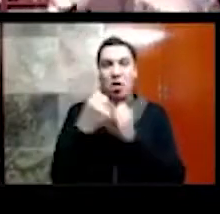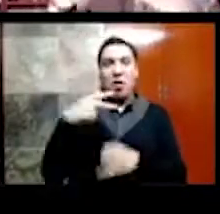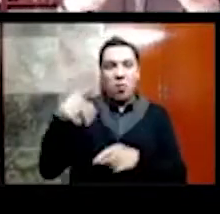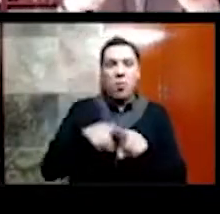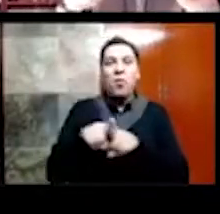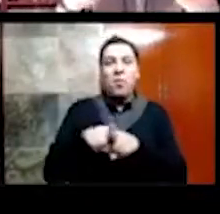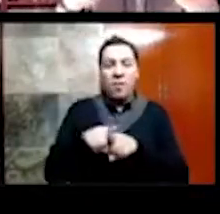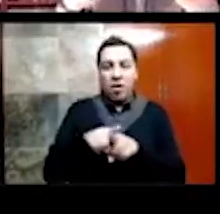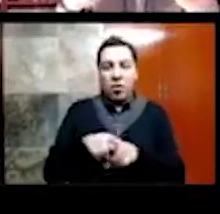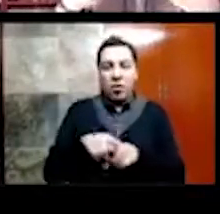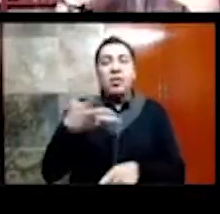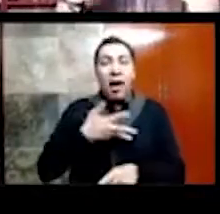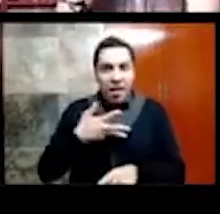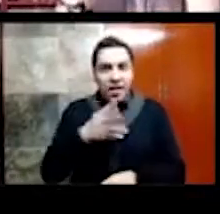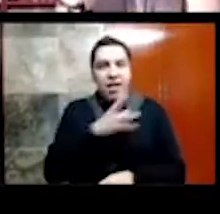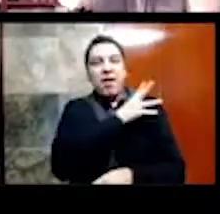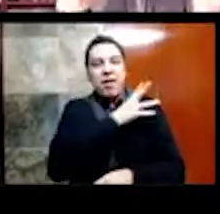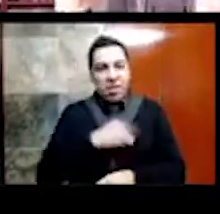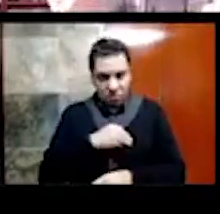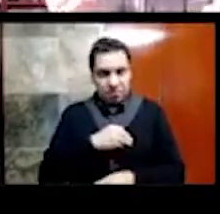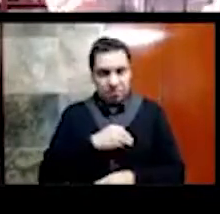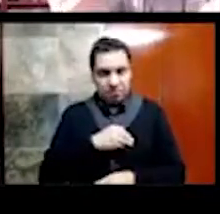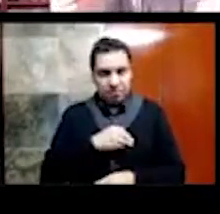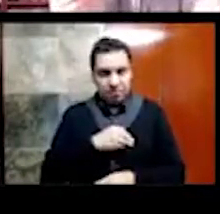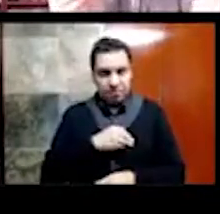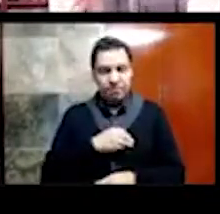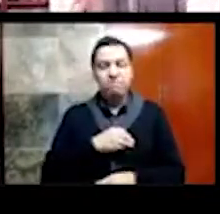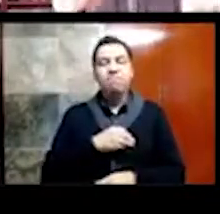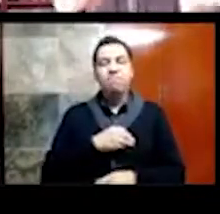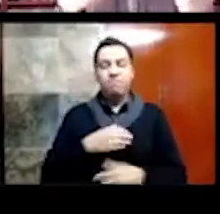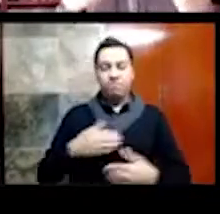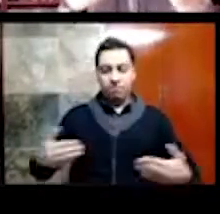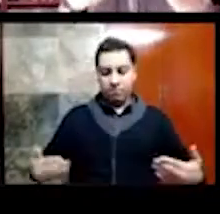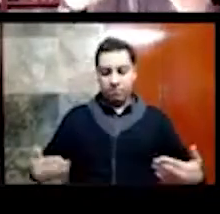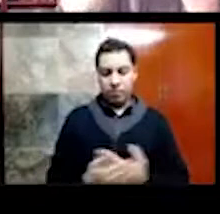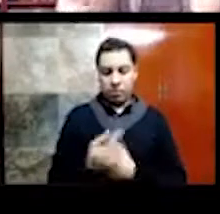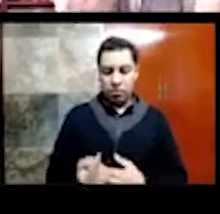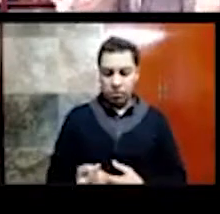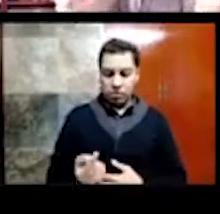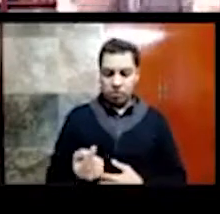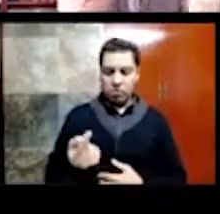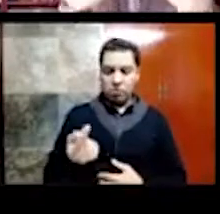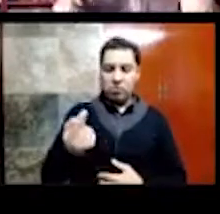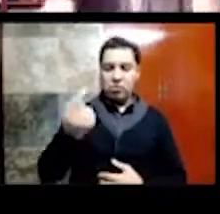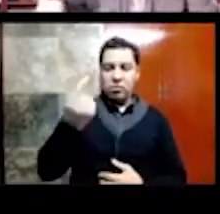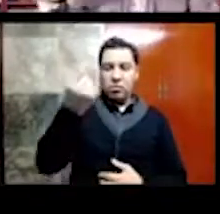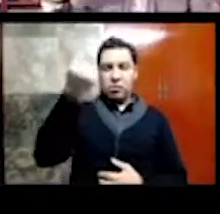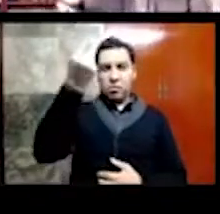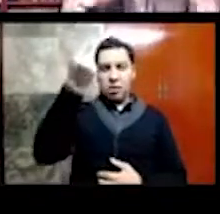hijo que jura vengar a su madre, entabla combate